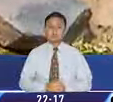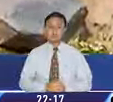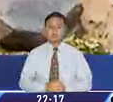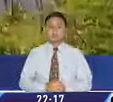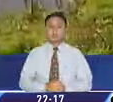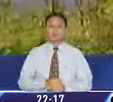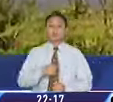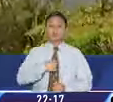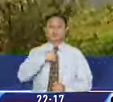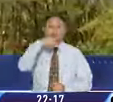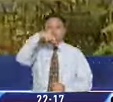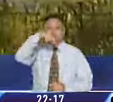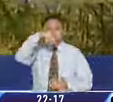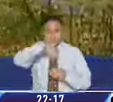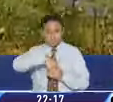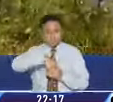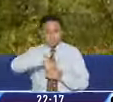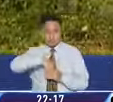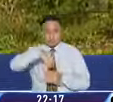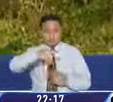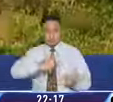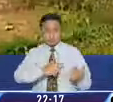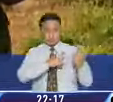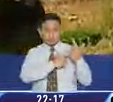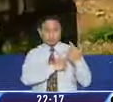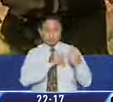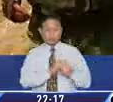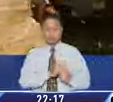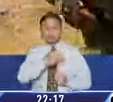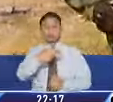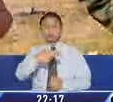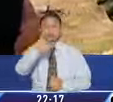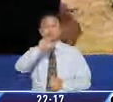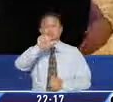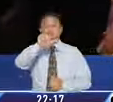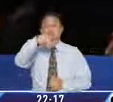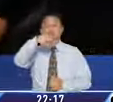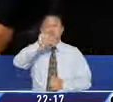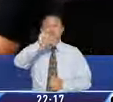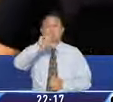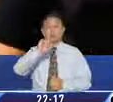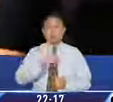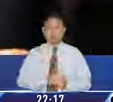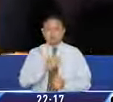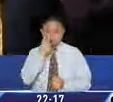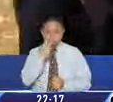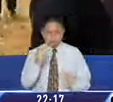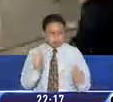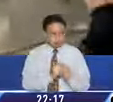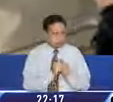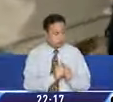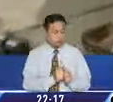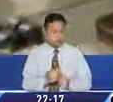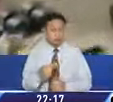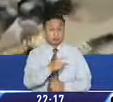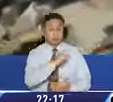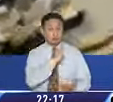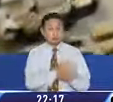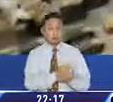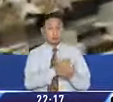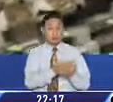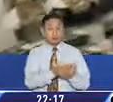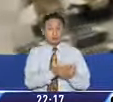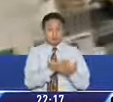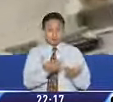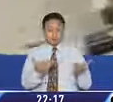Estuvimos en un operativo ejecutado por las Fuerzas Armadas en Huaquillas, frontera con Perú, donde constatamos que existe un incremento en el decomiso de